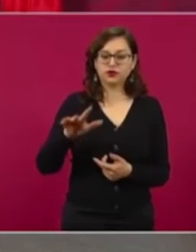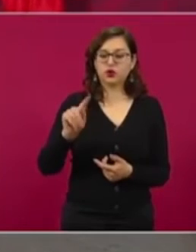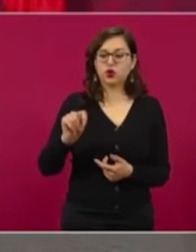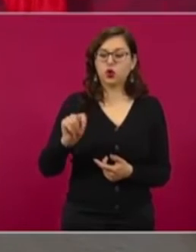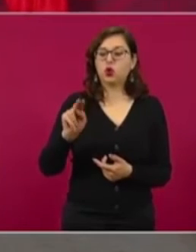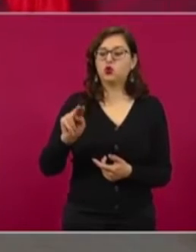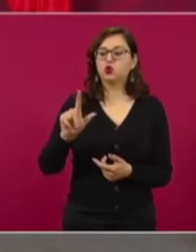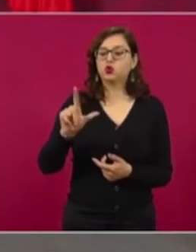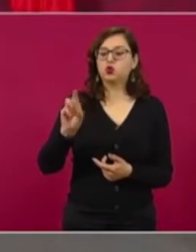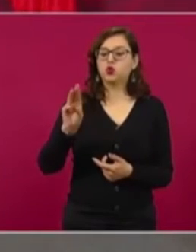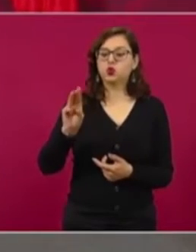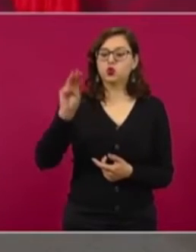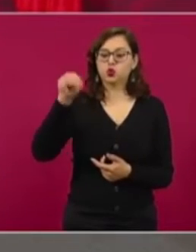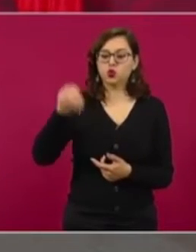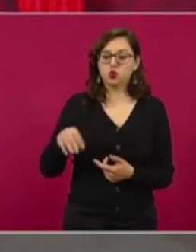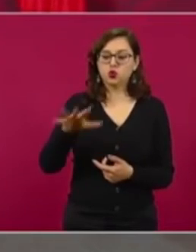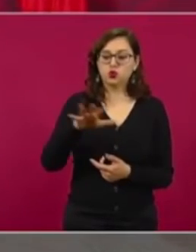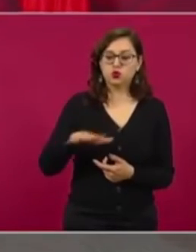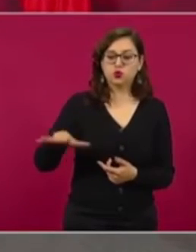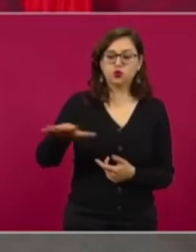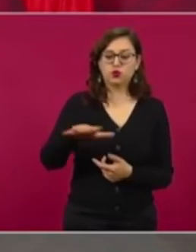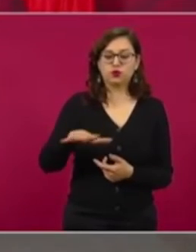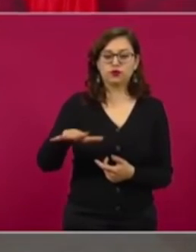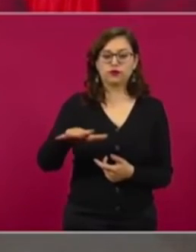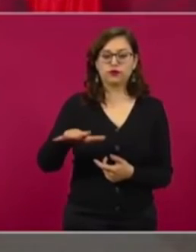toda la zona